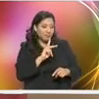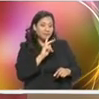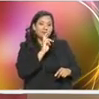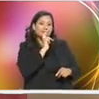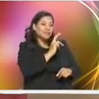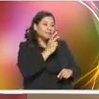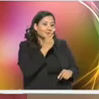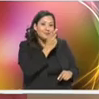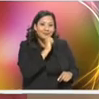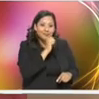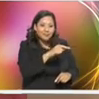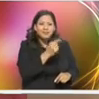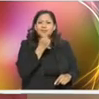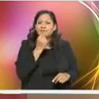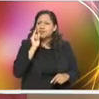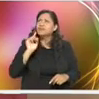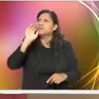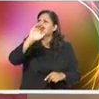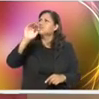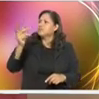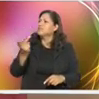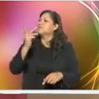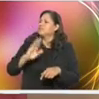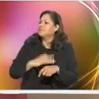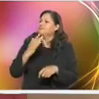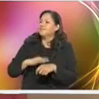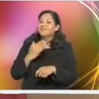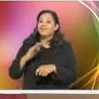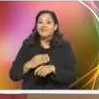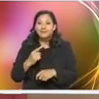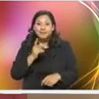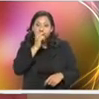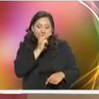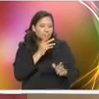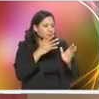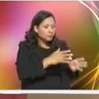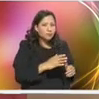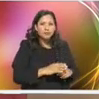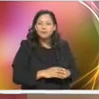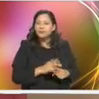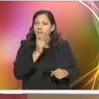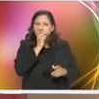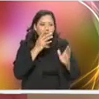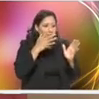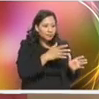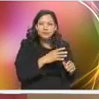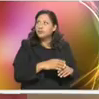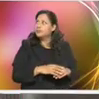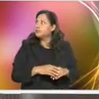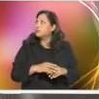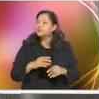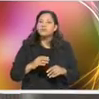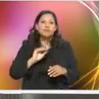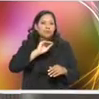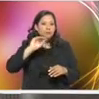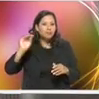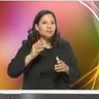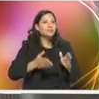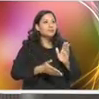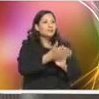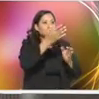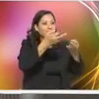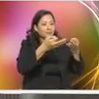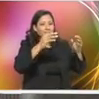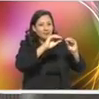Obdulia pequeña lo hace y entonces cuando el padre la regaña todo el tiempo, se va al desierto. ¿Sí? Piensen que es una